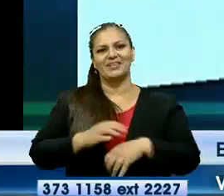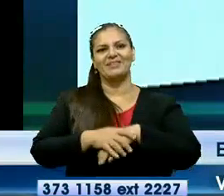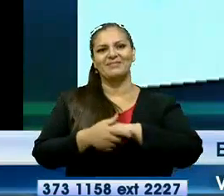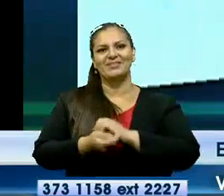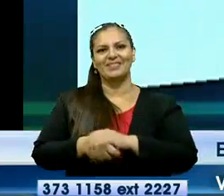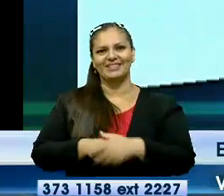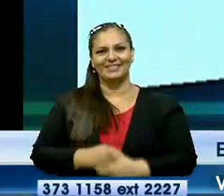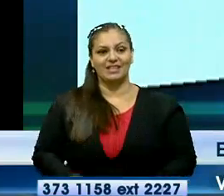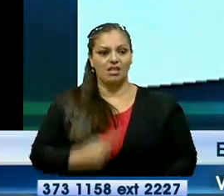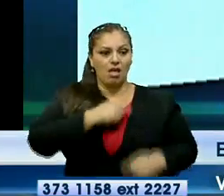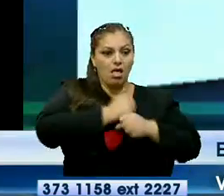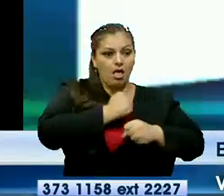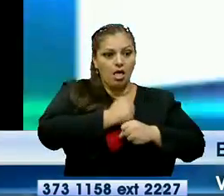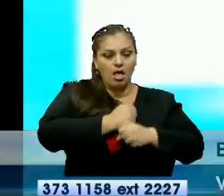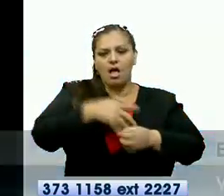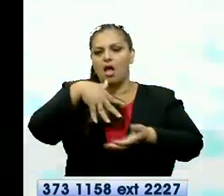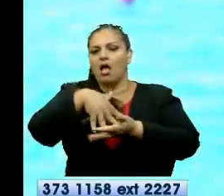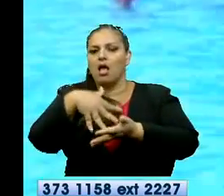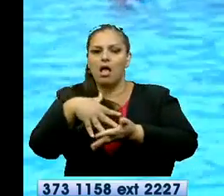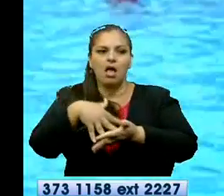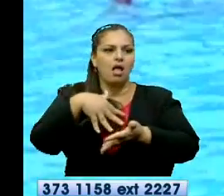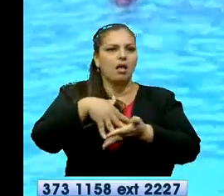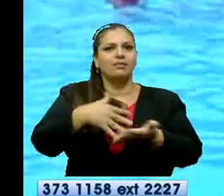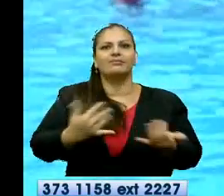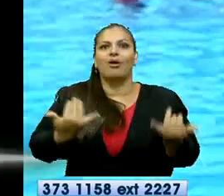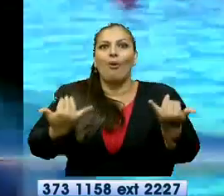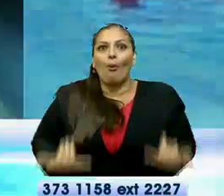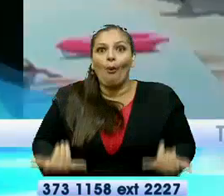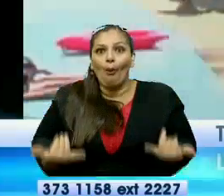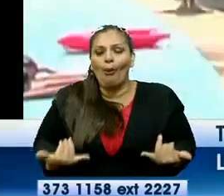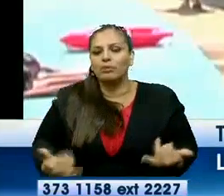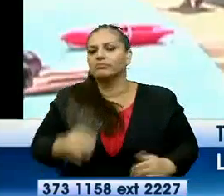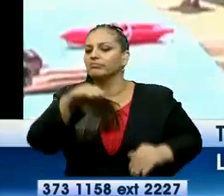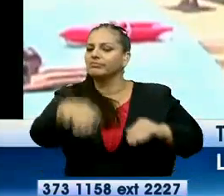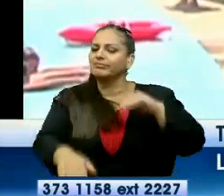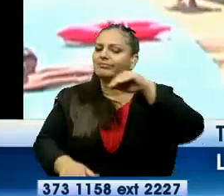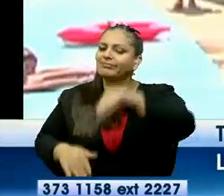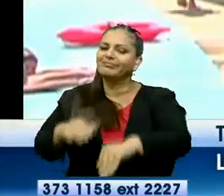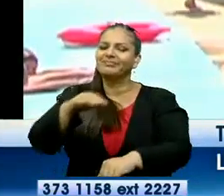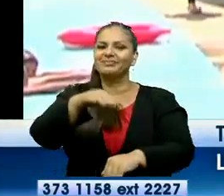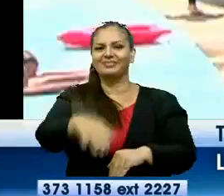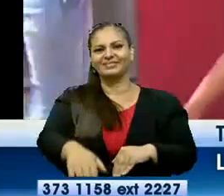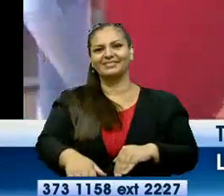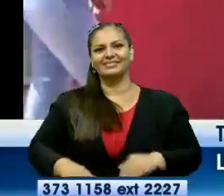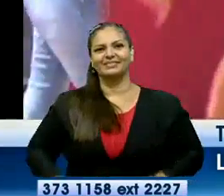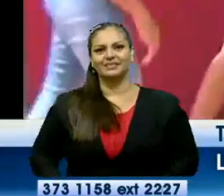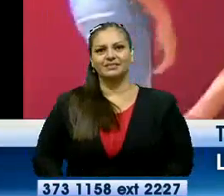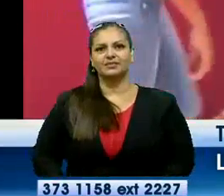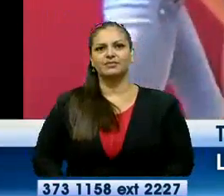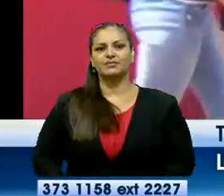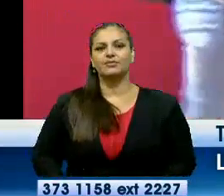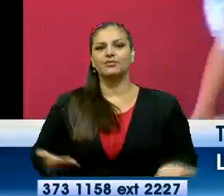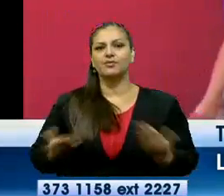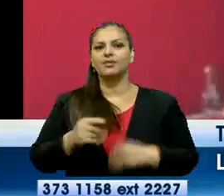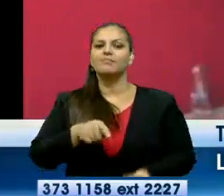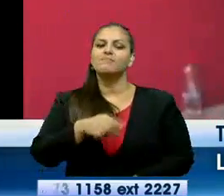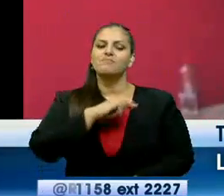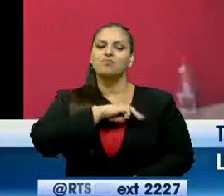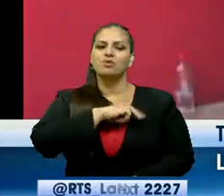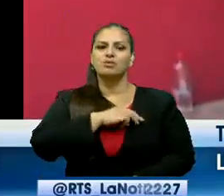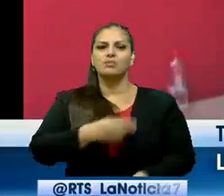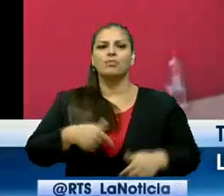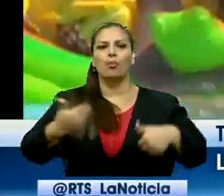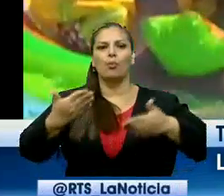estudio, aprovechar los últimos días. Este espacio recreacional del municipio de Guayaquil abre de jueves a domingo, desde las 10